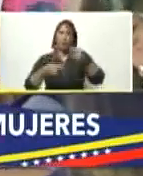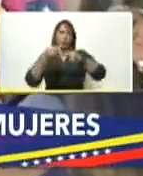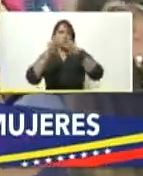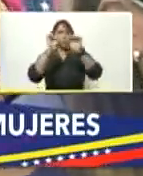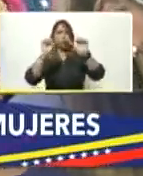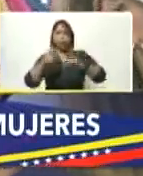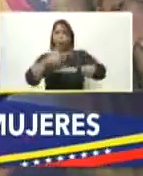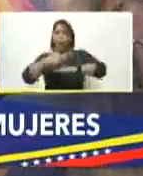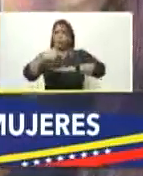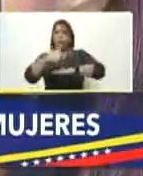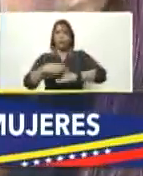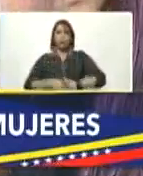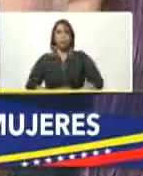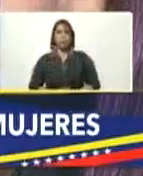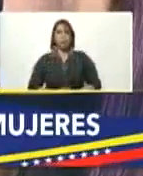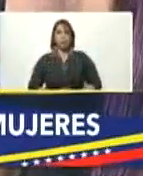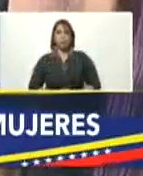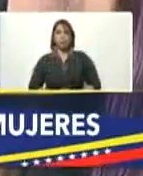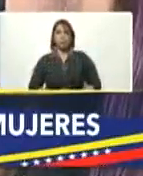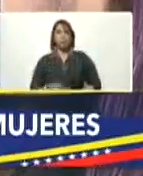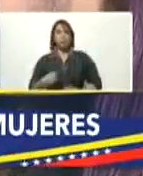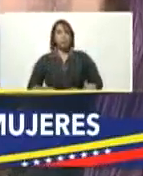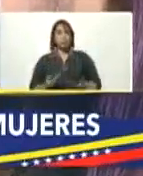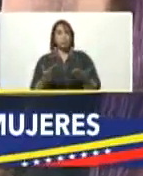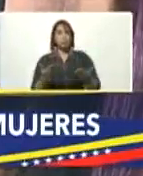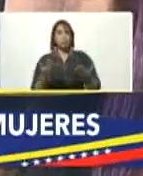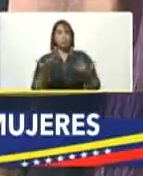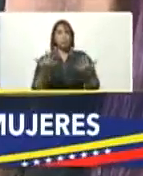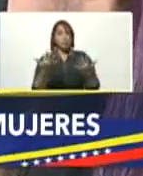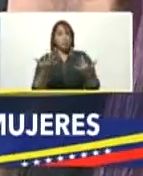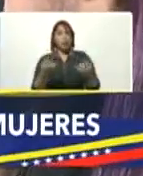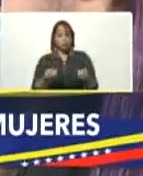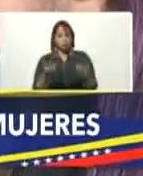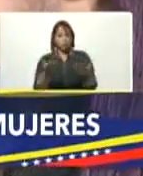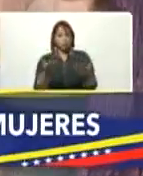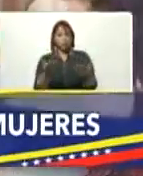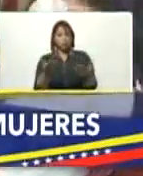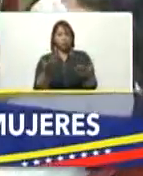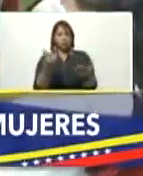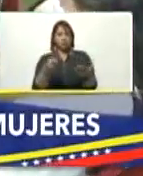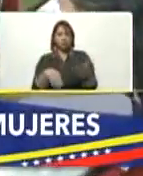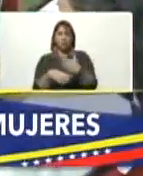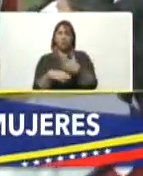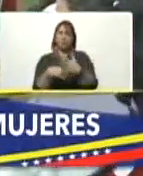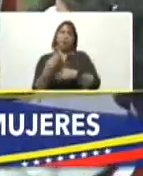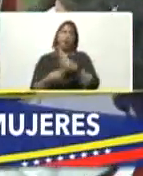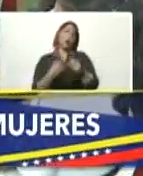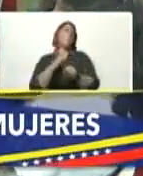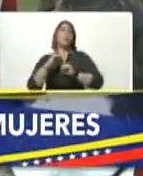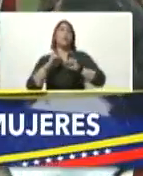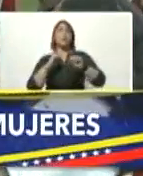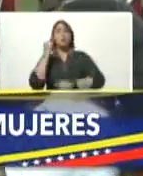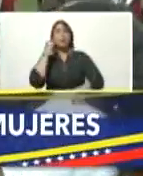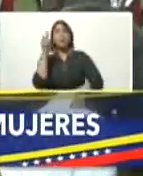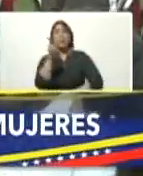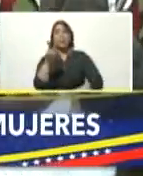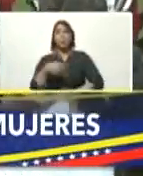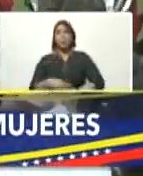de gobierno que es, yo se los pongo a ustedes en las manos, que va a ser el movimiento de mujeres de